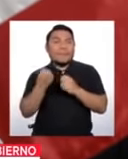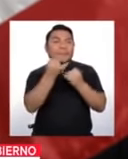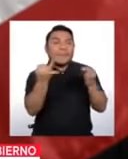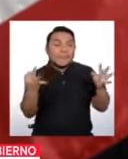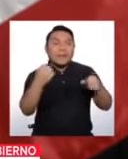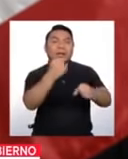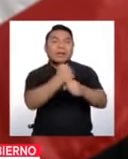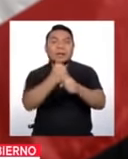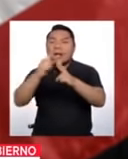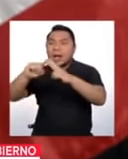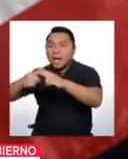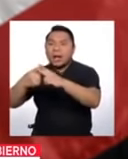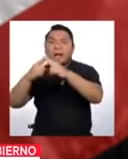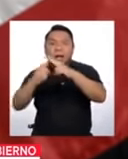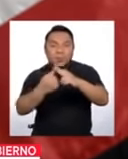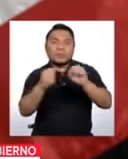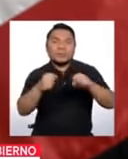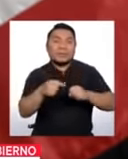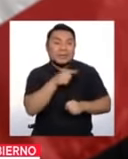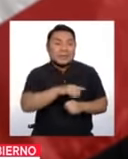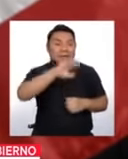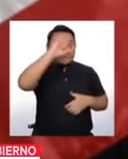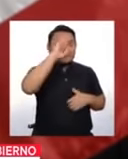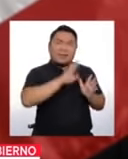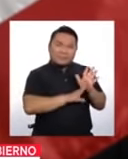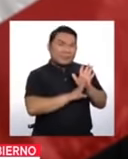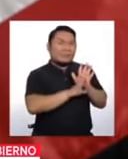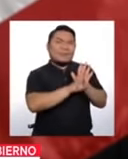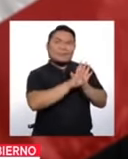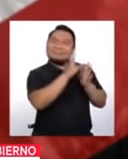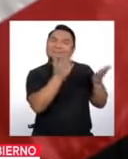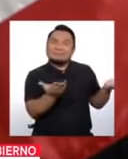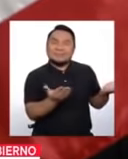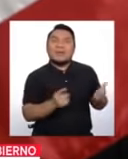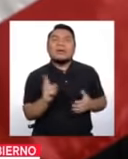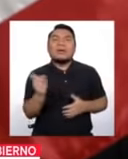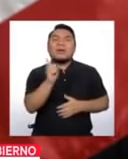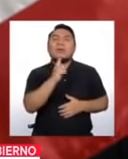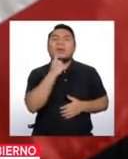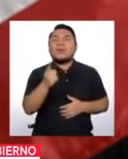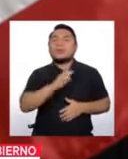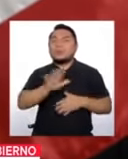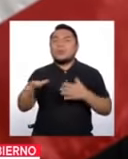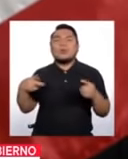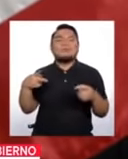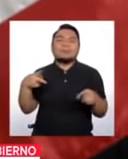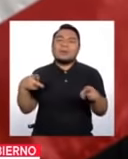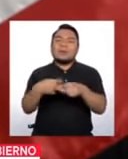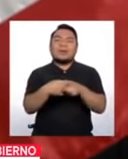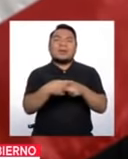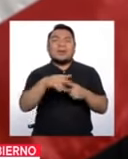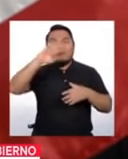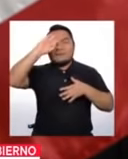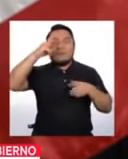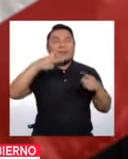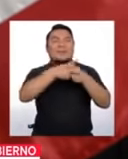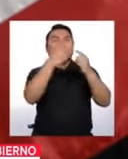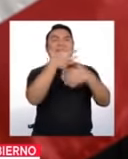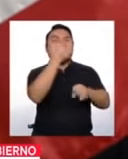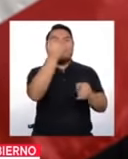actividades graduales y va a seguir aumentando, ¿no? Porque no es que se corte de un día a otro el contagio. Eso